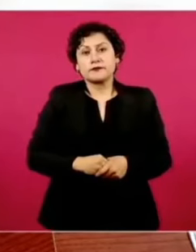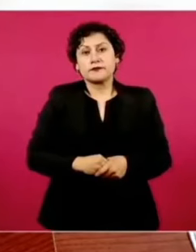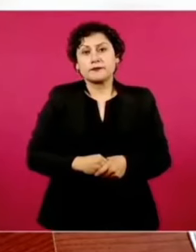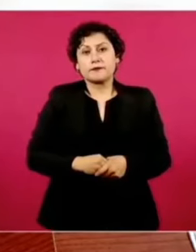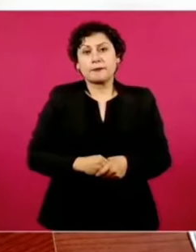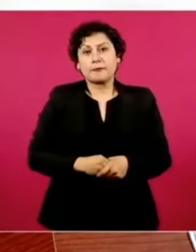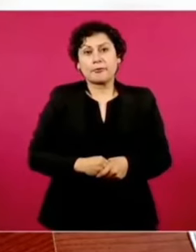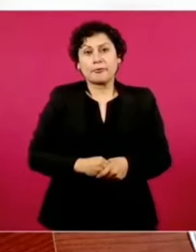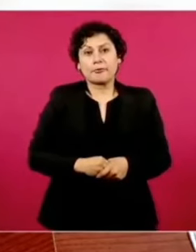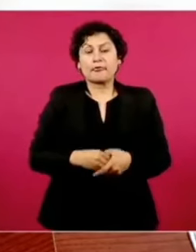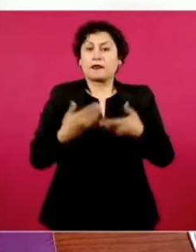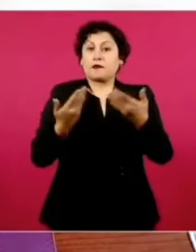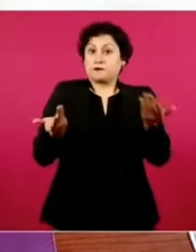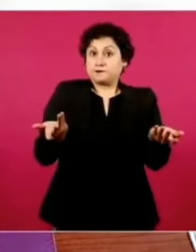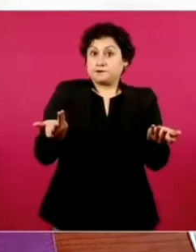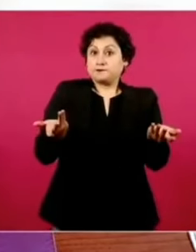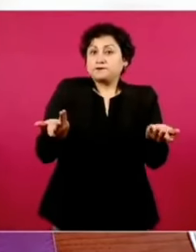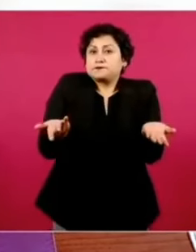¿Dónde está